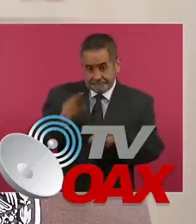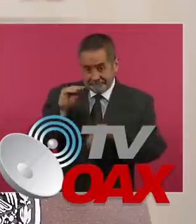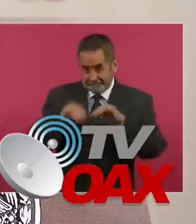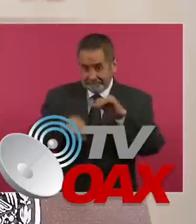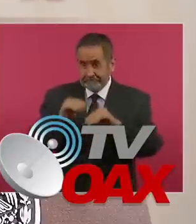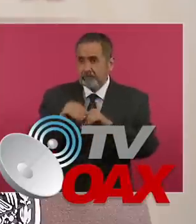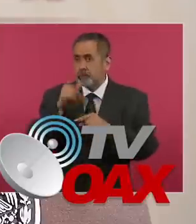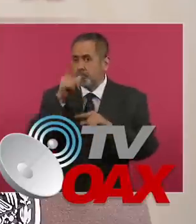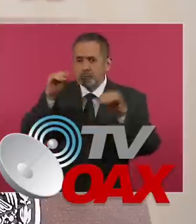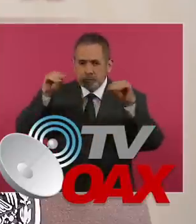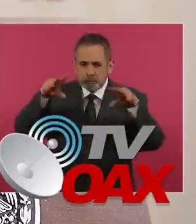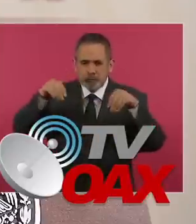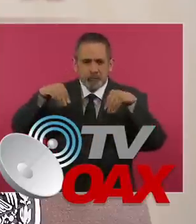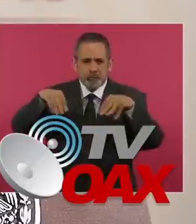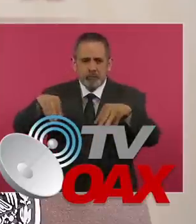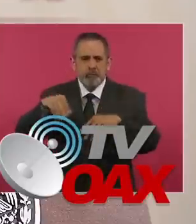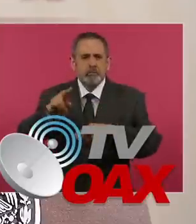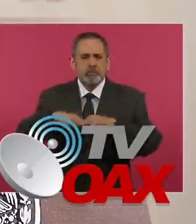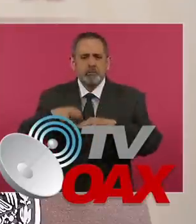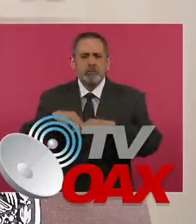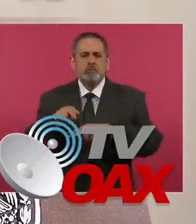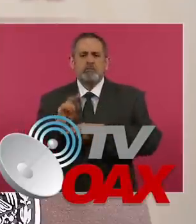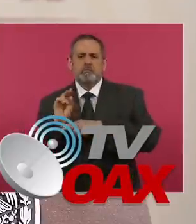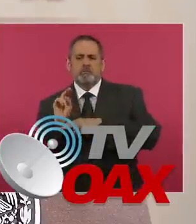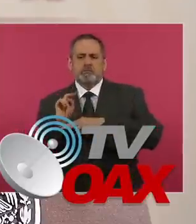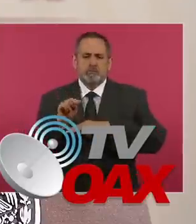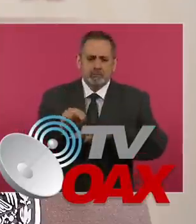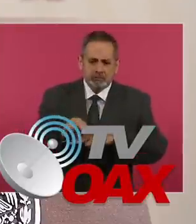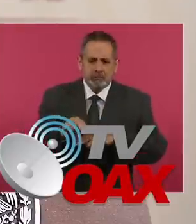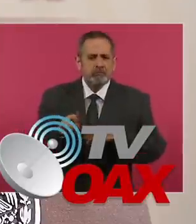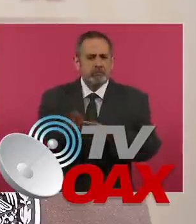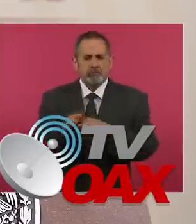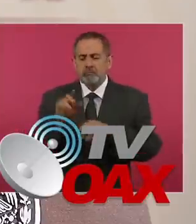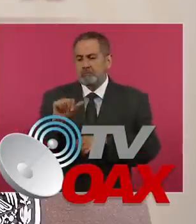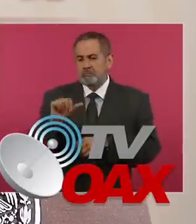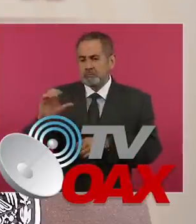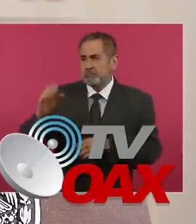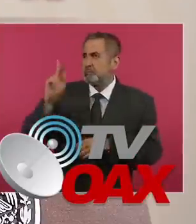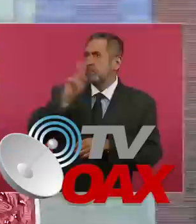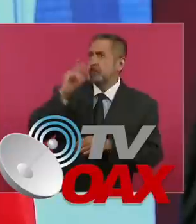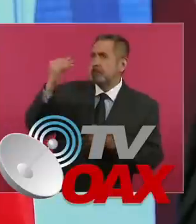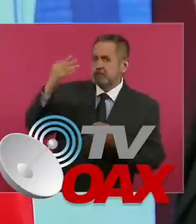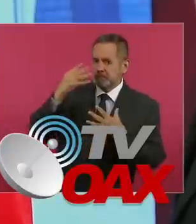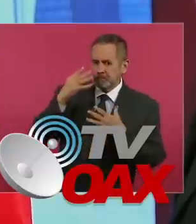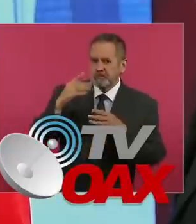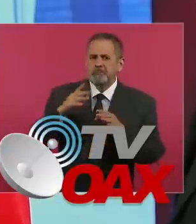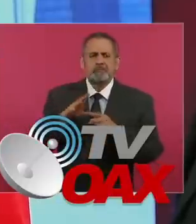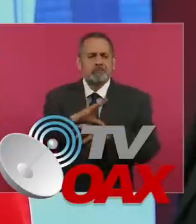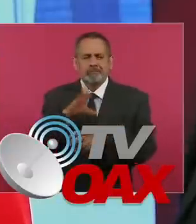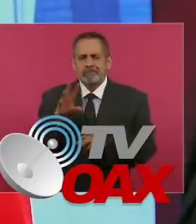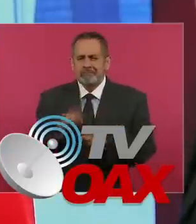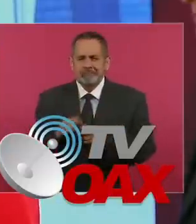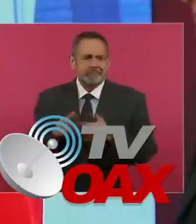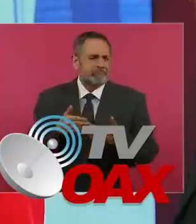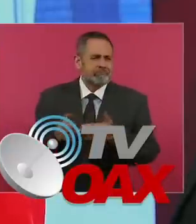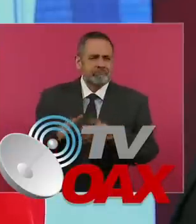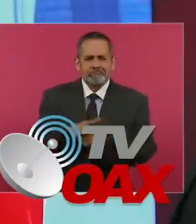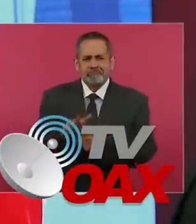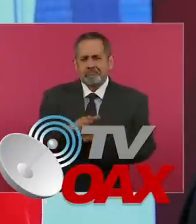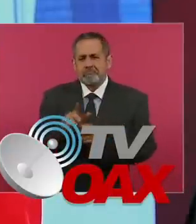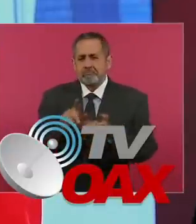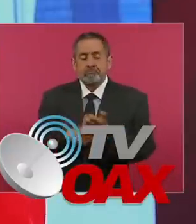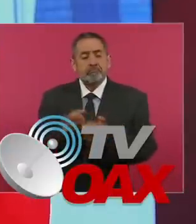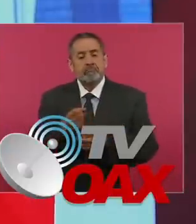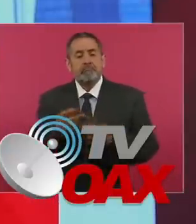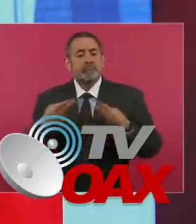con iluminación, con asientos reclinables, con aire acondicionado, con todas las capacidades y todas las accesibilidades para las personas